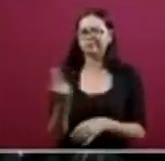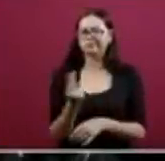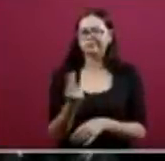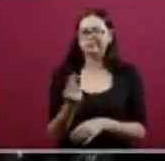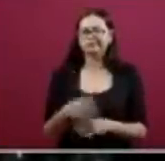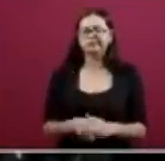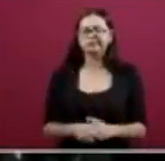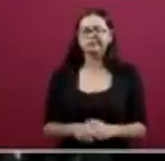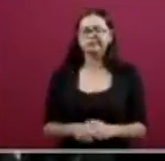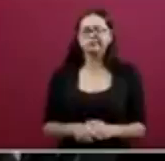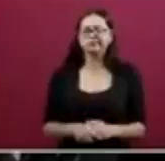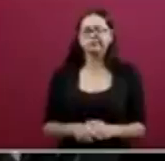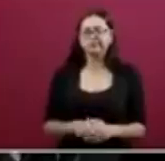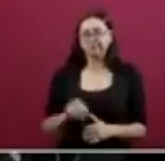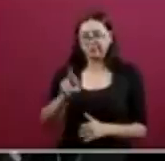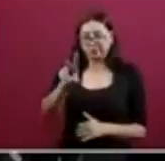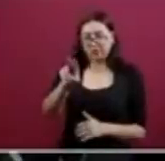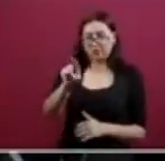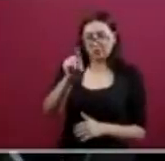Los dos.